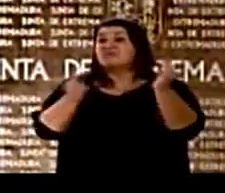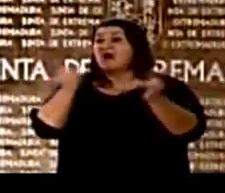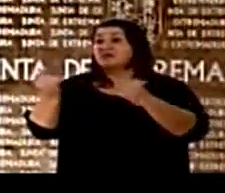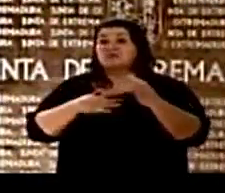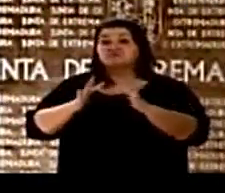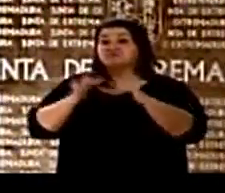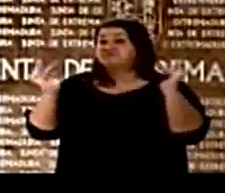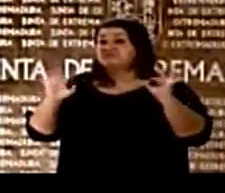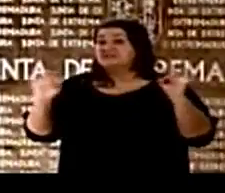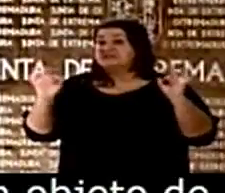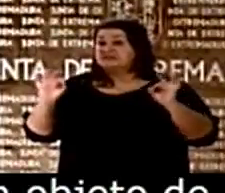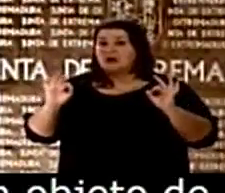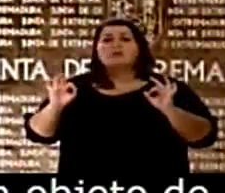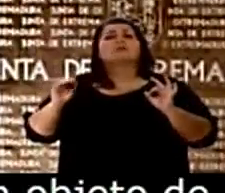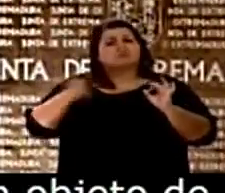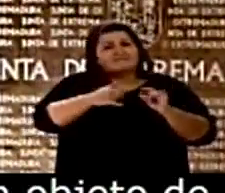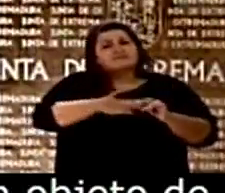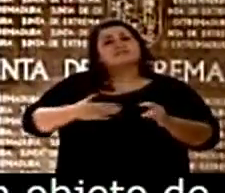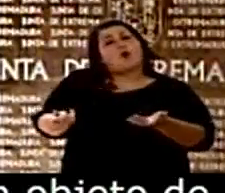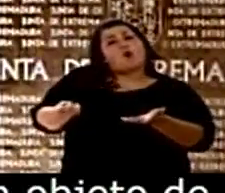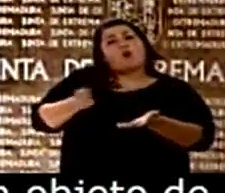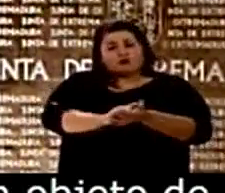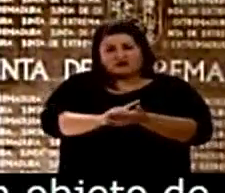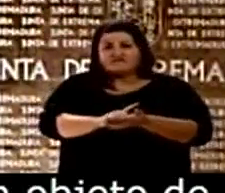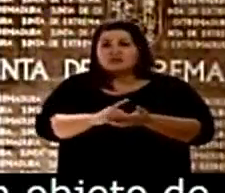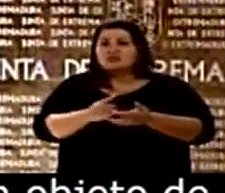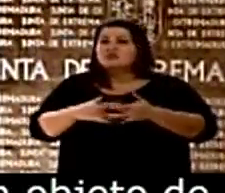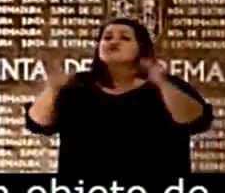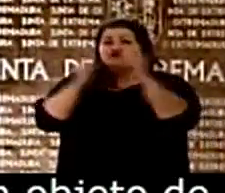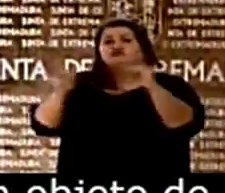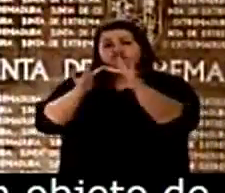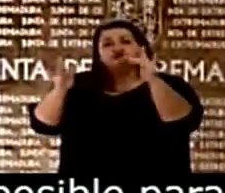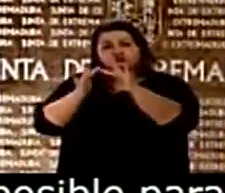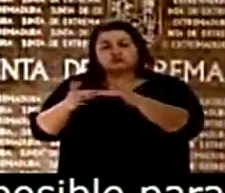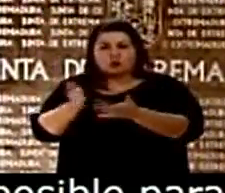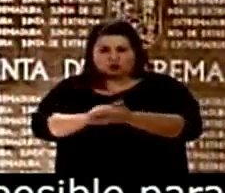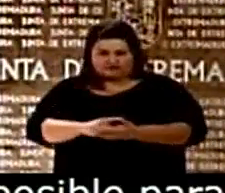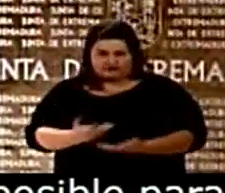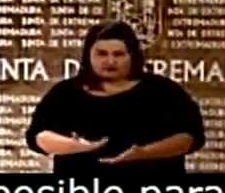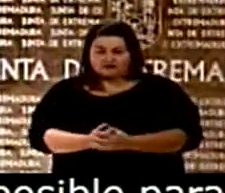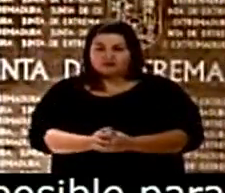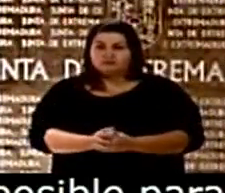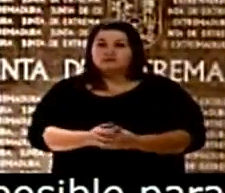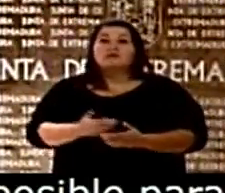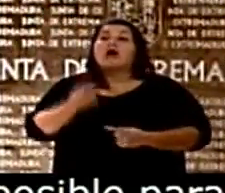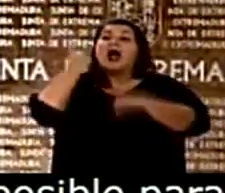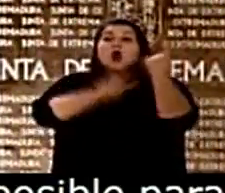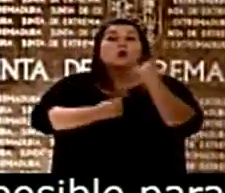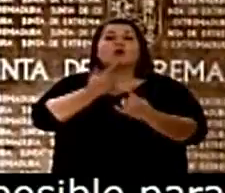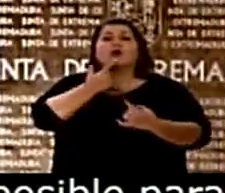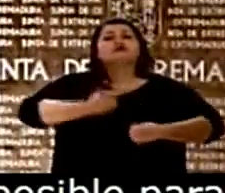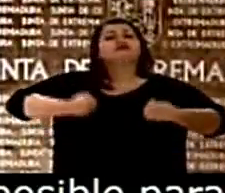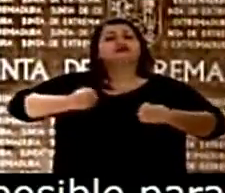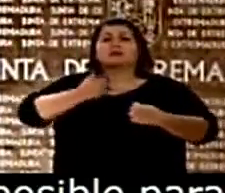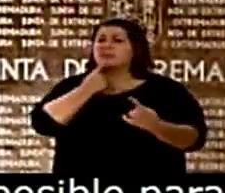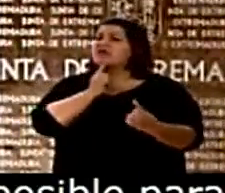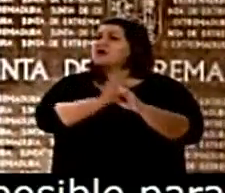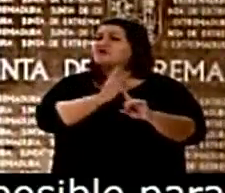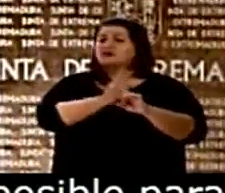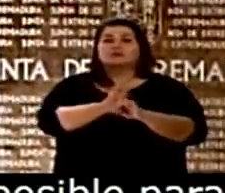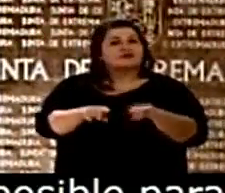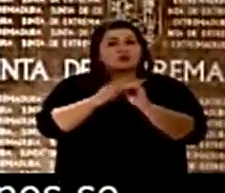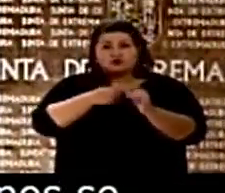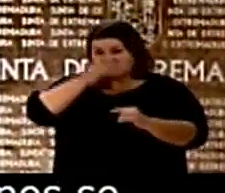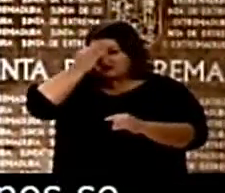nosotros y yo voy a hacer todo lo posible para que vuelva a dejar de serlo, por mucho que algunos se quieran empeñar en lo contrario, porque creo que es